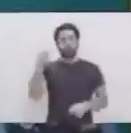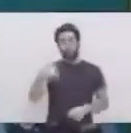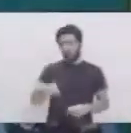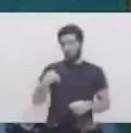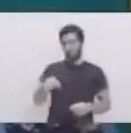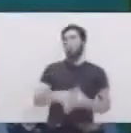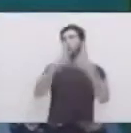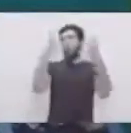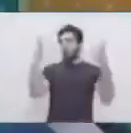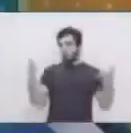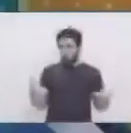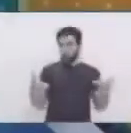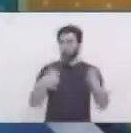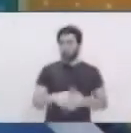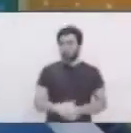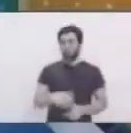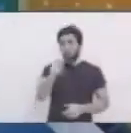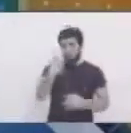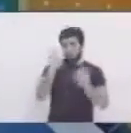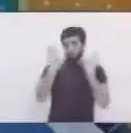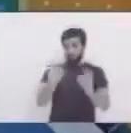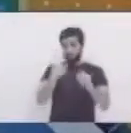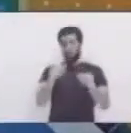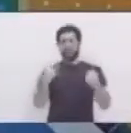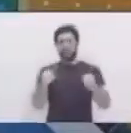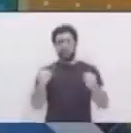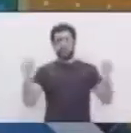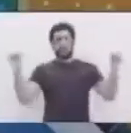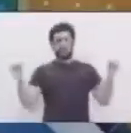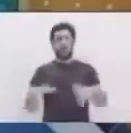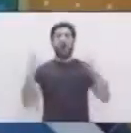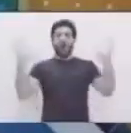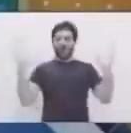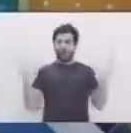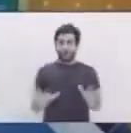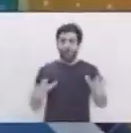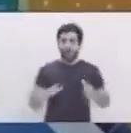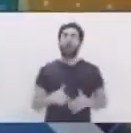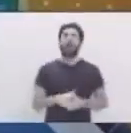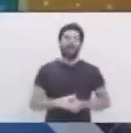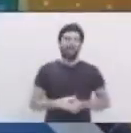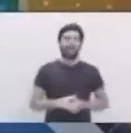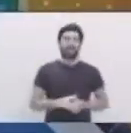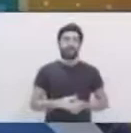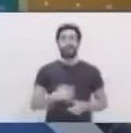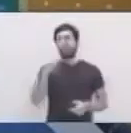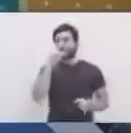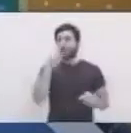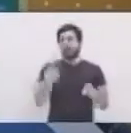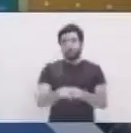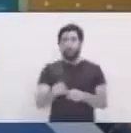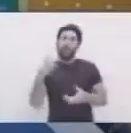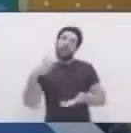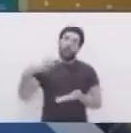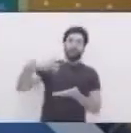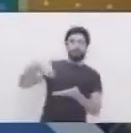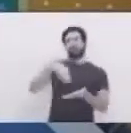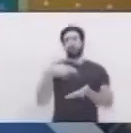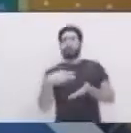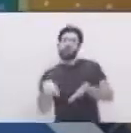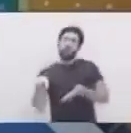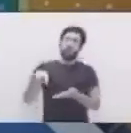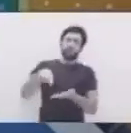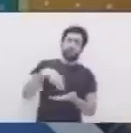¿qué te parece si hacemos magia? Me parece. Sí, excelente. Entonces también vamos a bailar, ¿te parece? Bueno, no